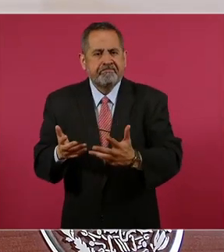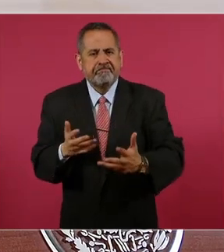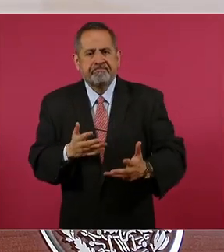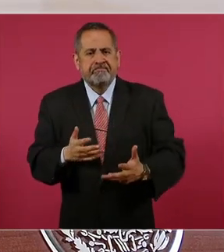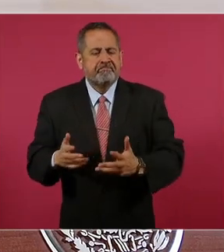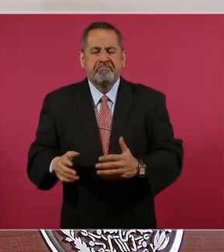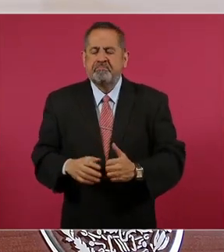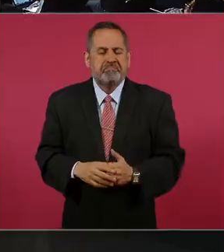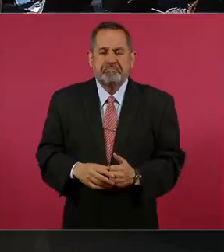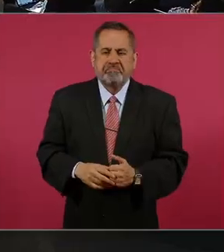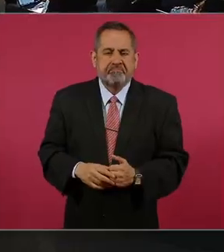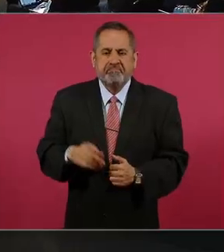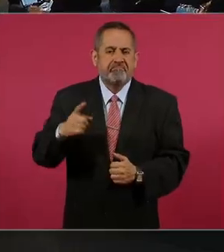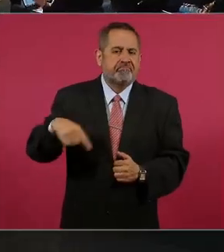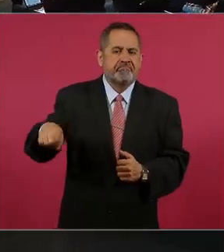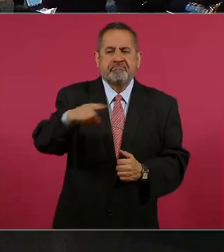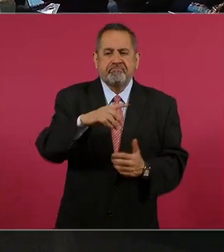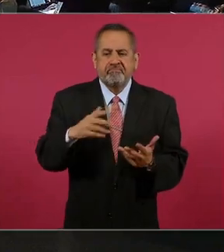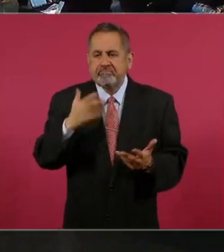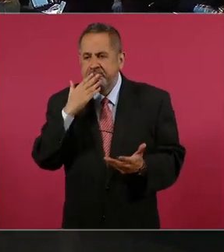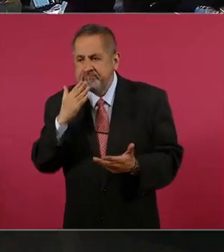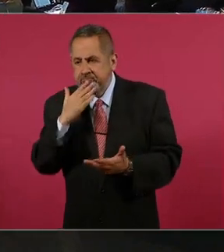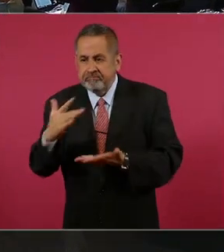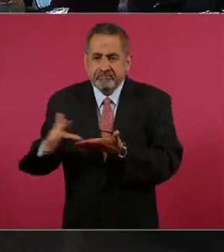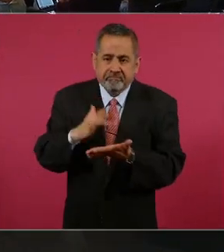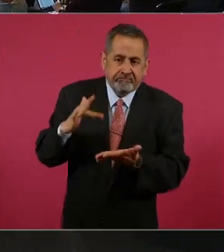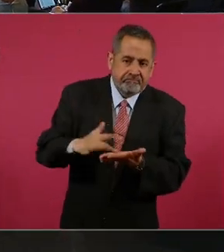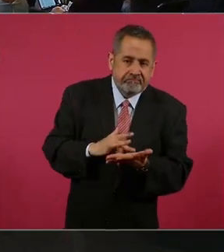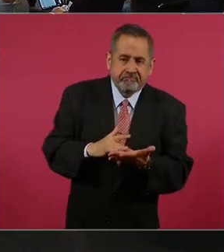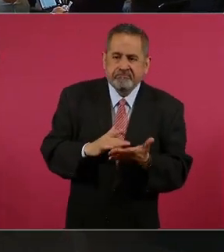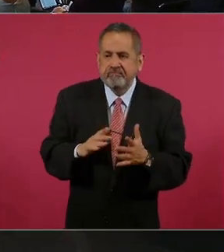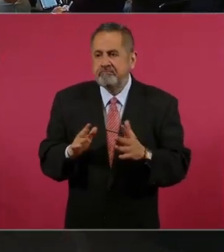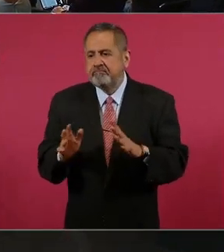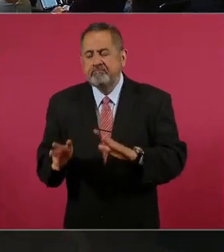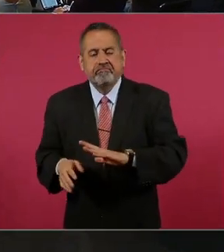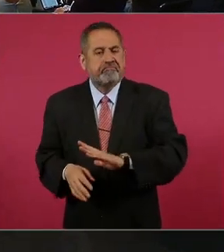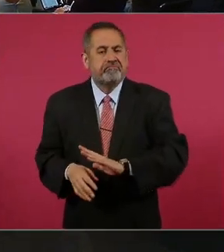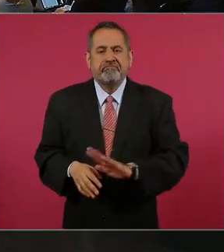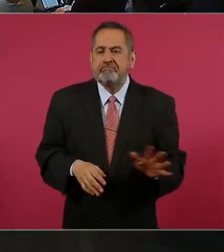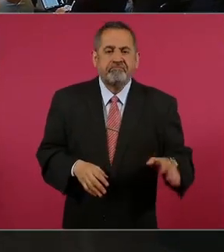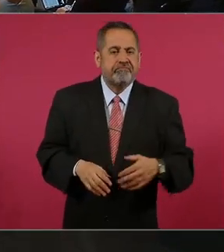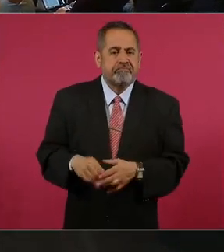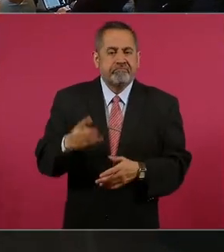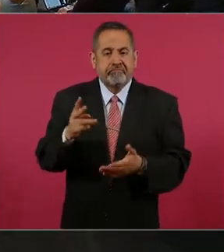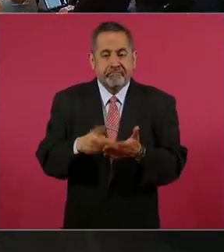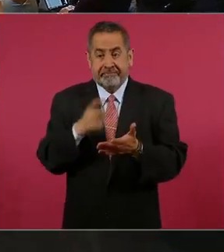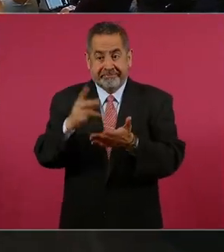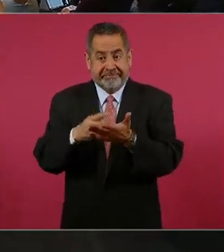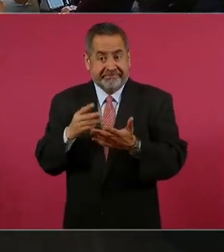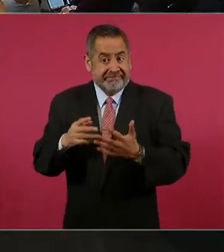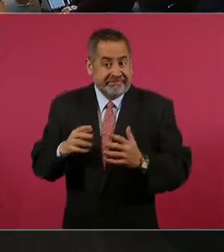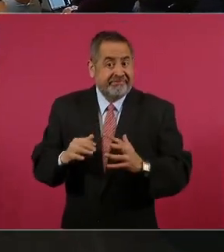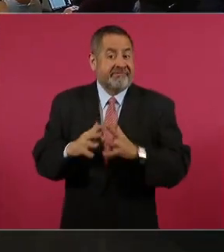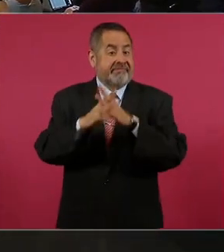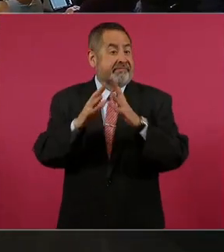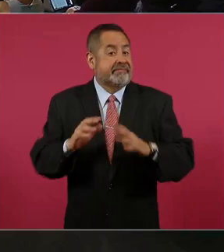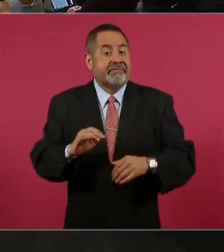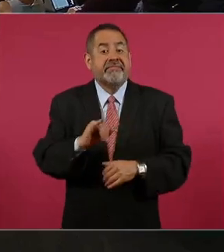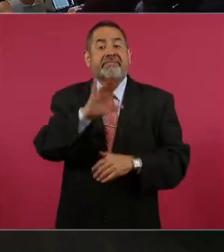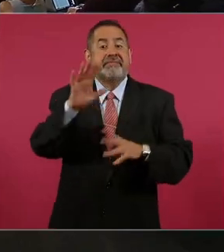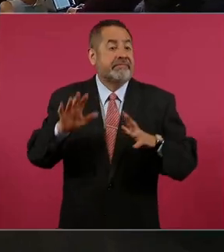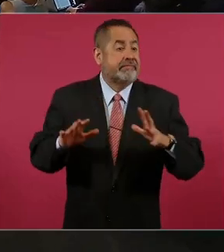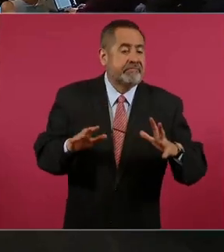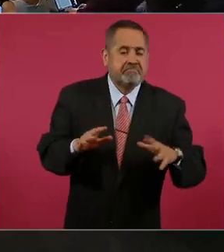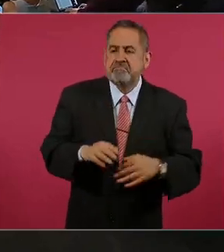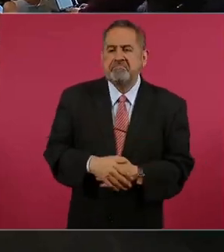No tuvo éxito, incluso esos levantamientos llevaron a la